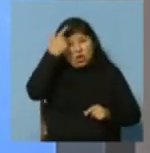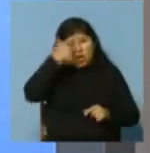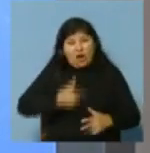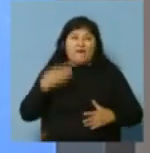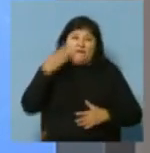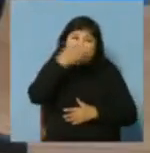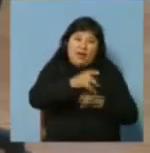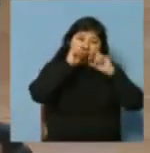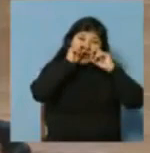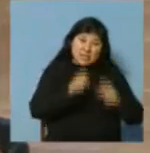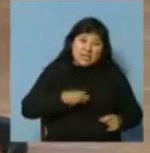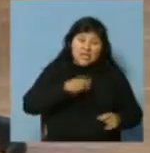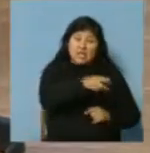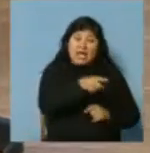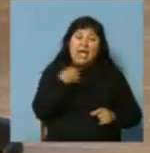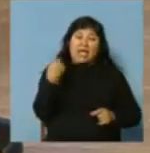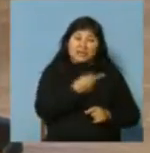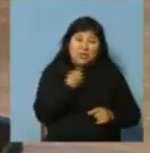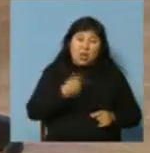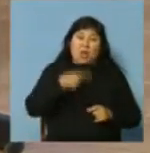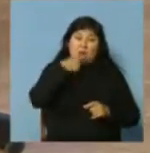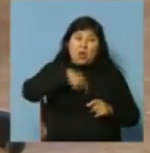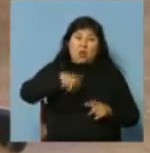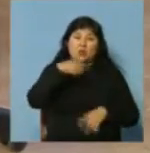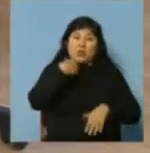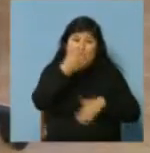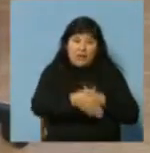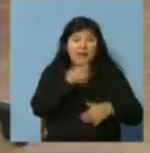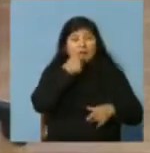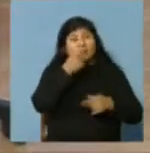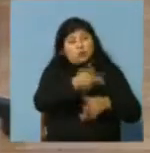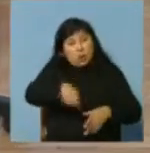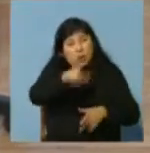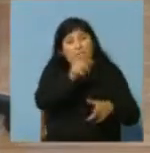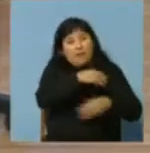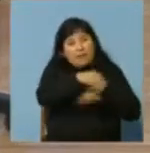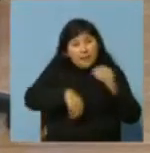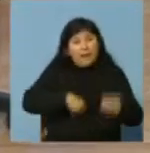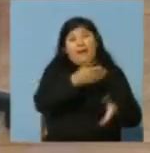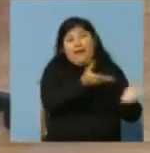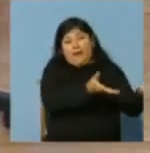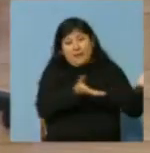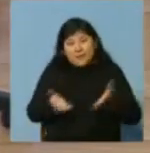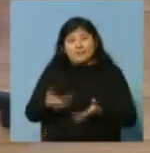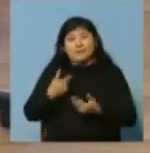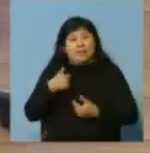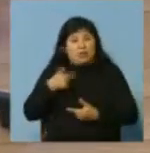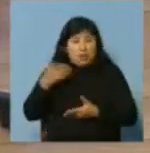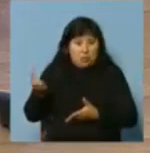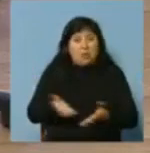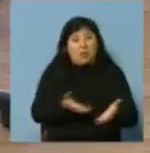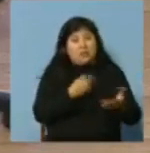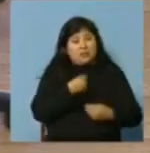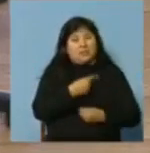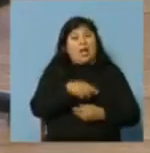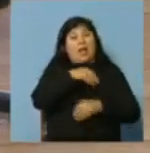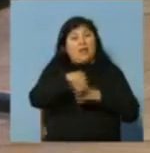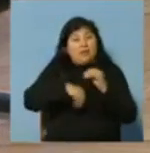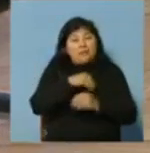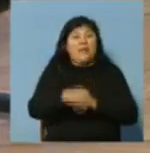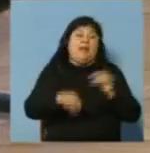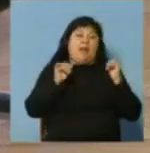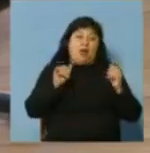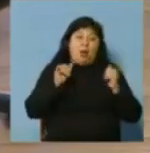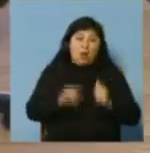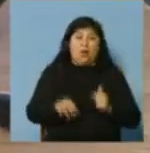oído tuve la suerte de ser muy bien recibido en familias enteras con niños adolescentes jóvenes mujeres